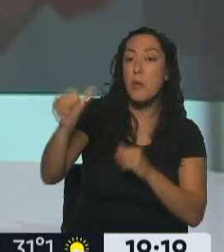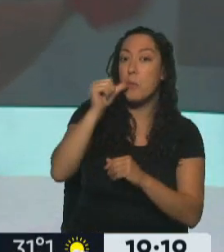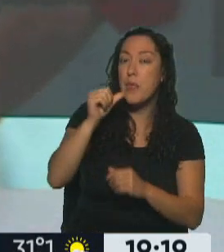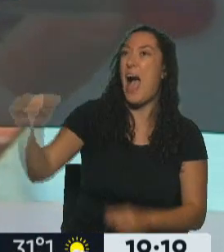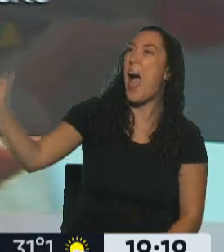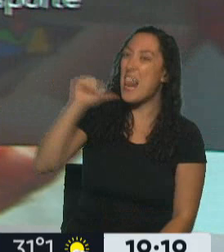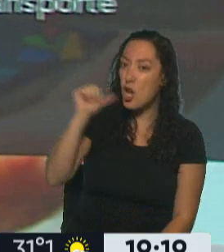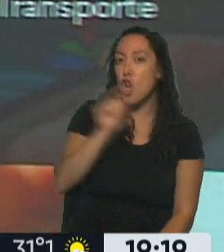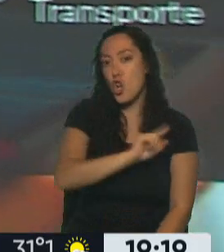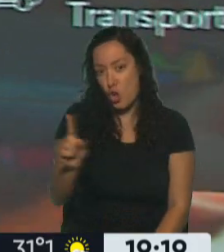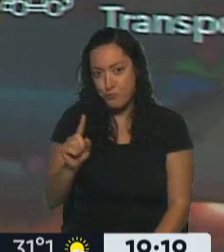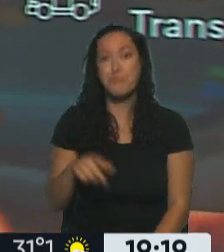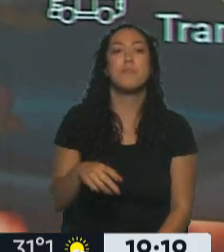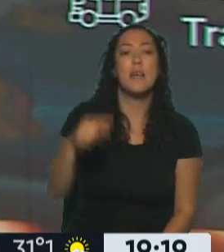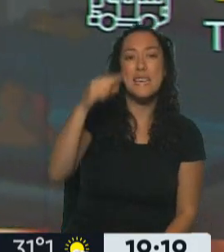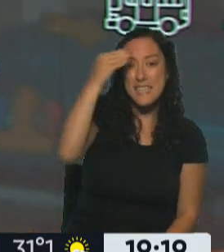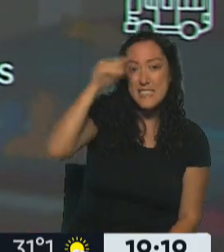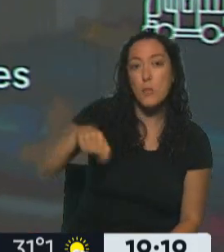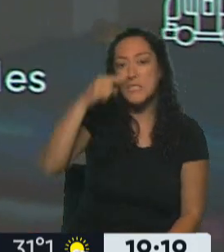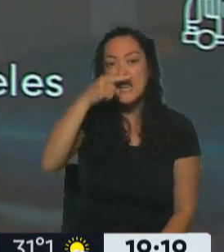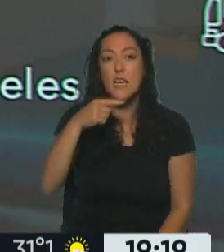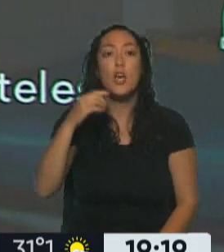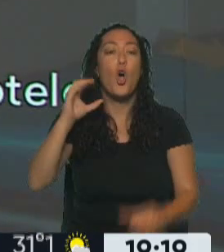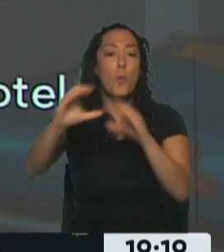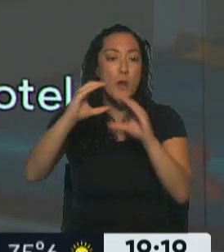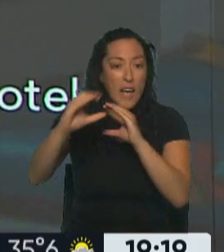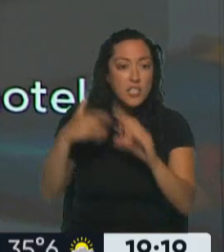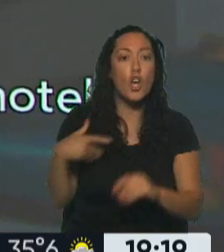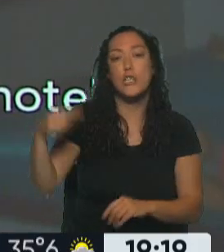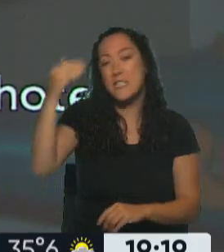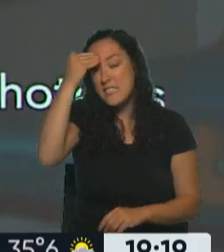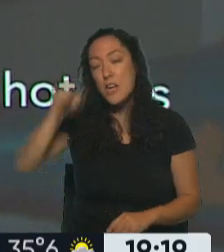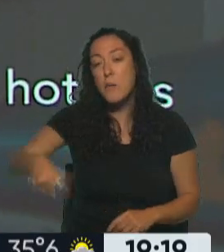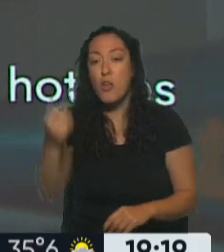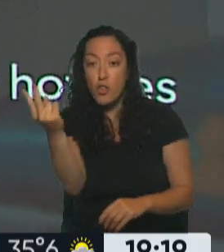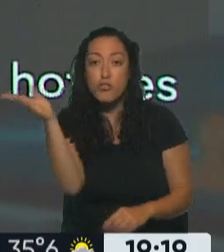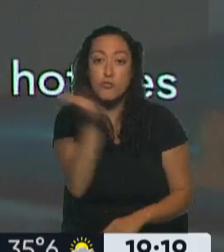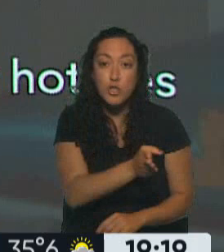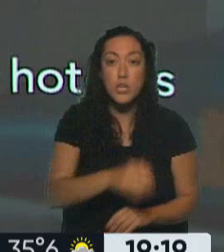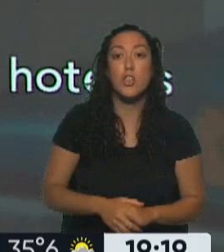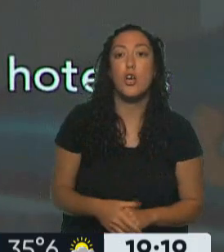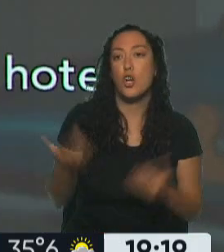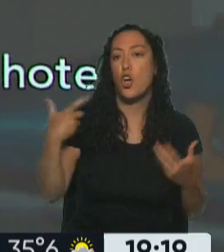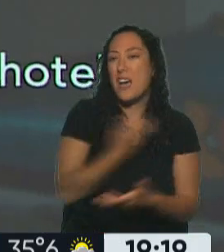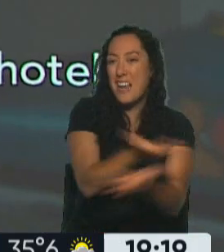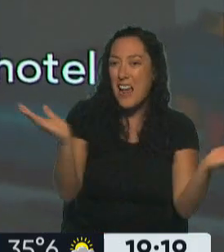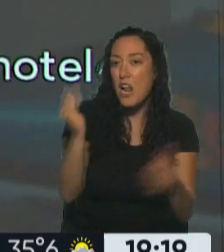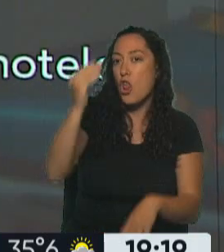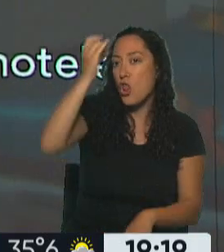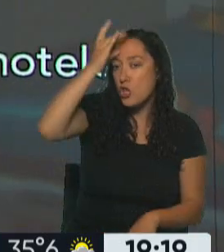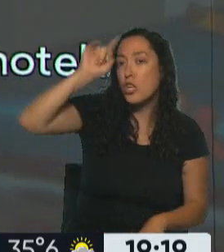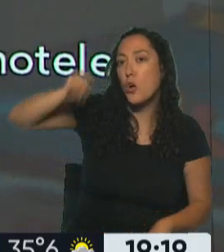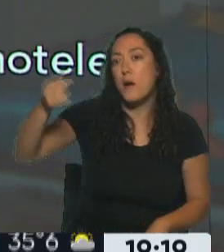alcohólicas, 15,7%, comunicación, 15,2%, también, el nivel general fue 12,8%, pero